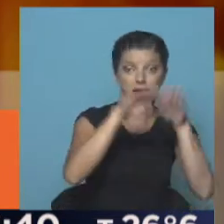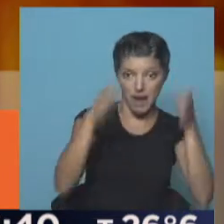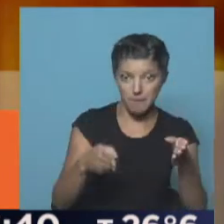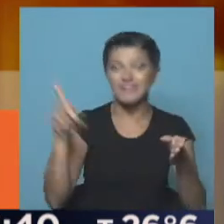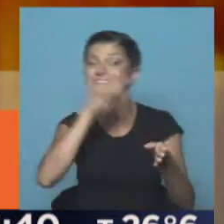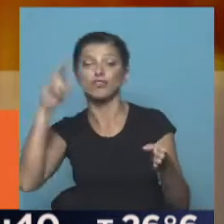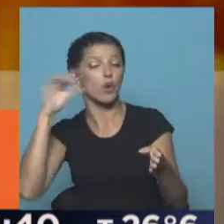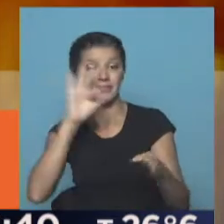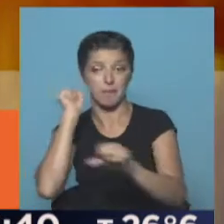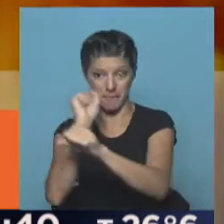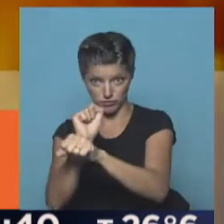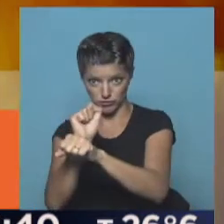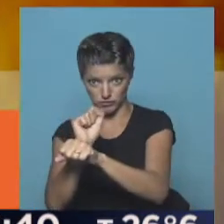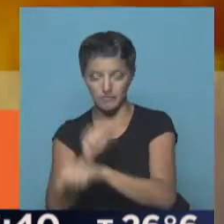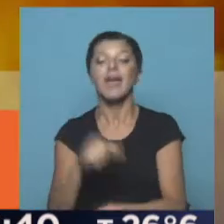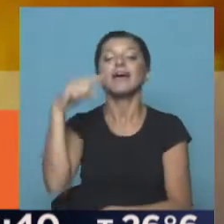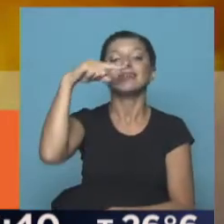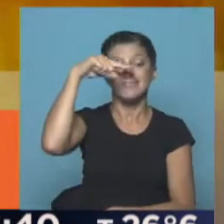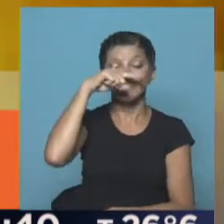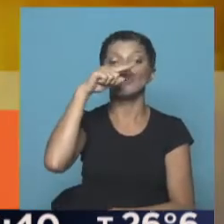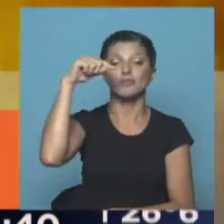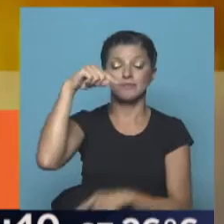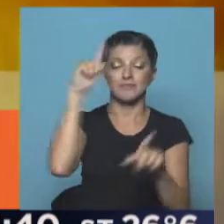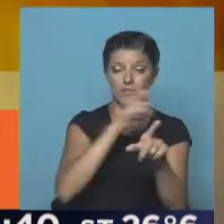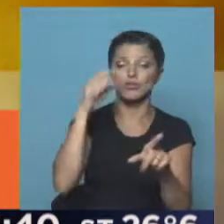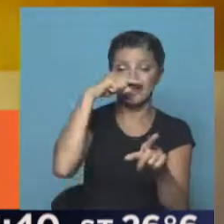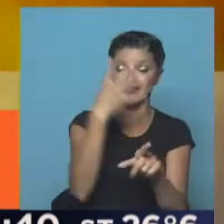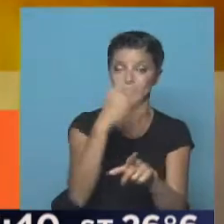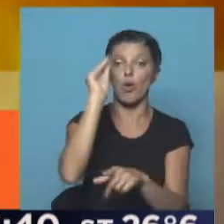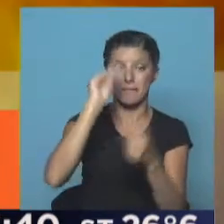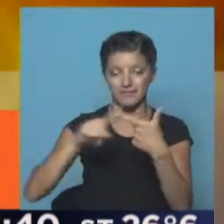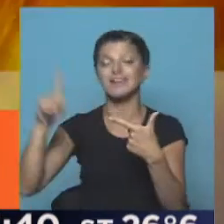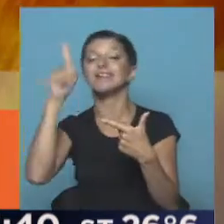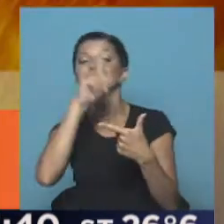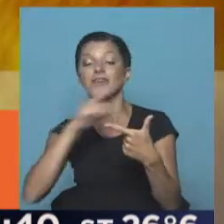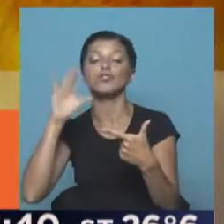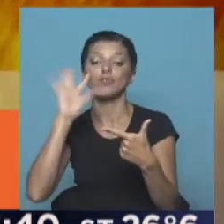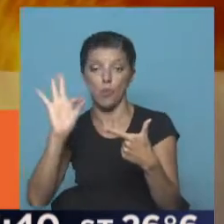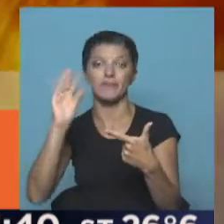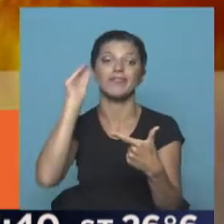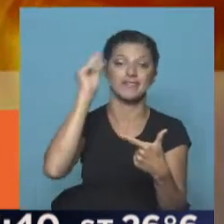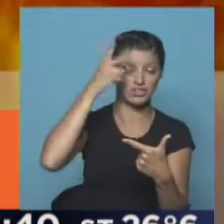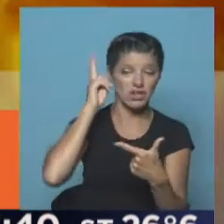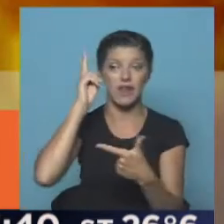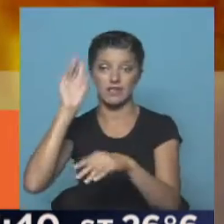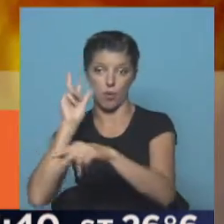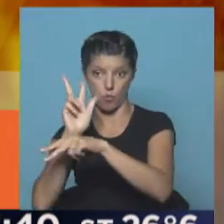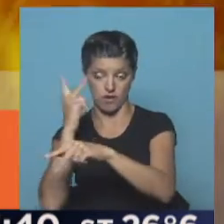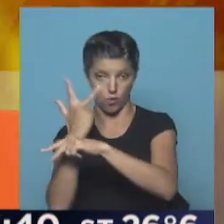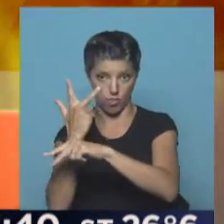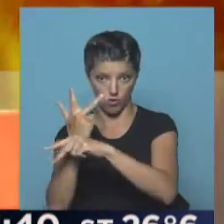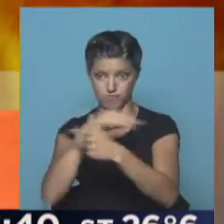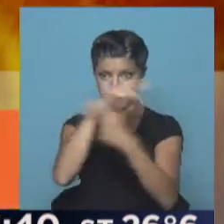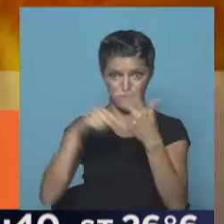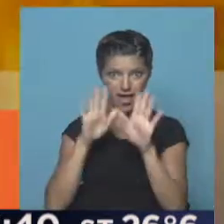reclusos, 175 en Brasil y 150 en Chile y Ecuador. Las cifras